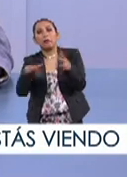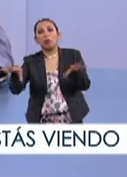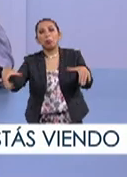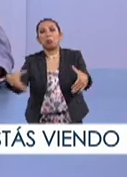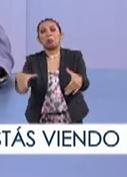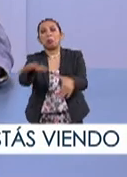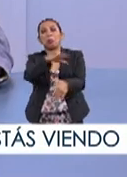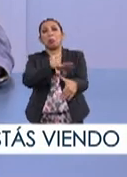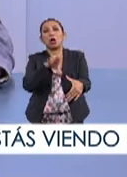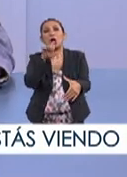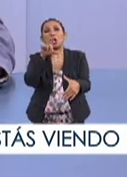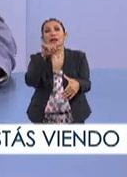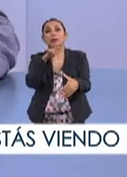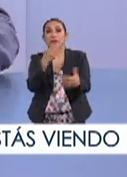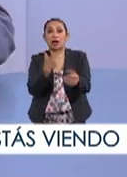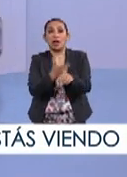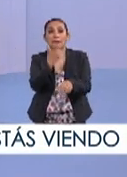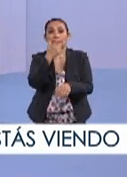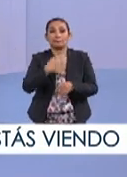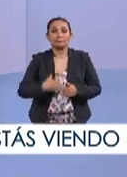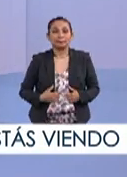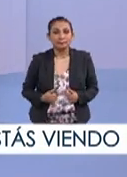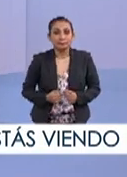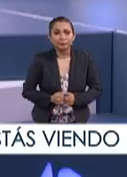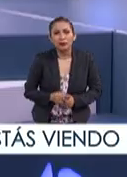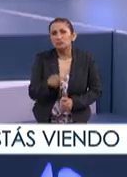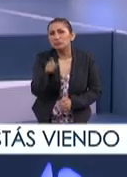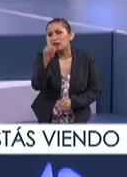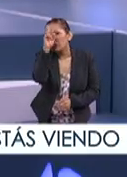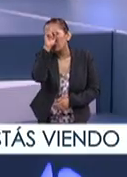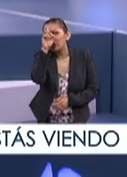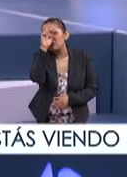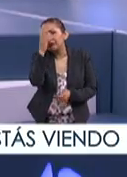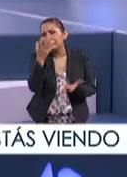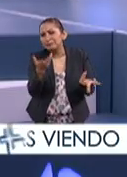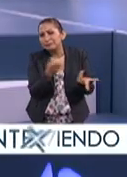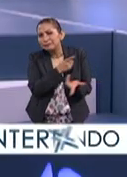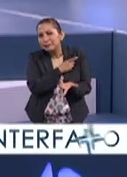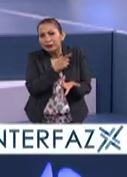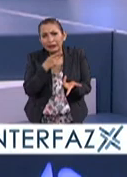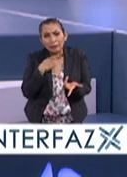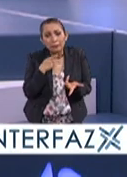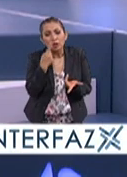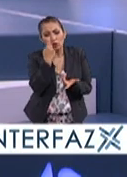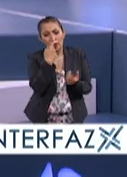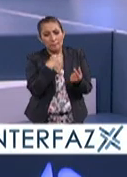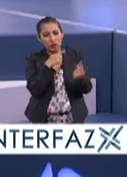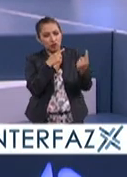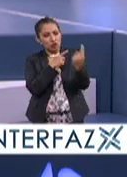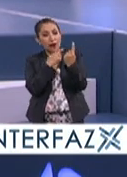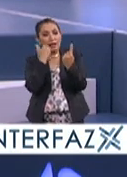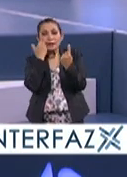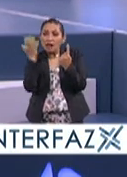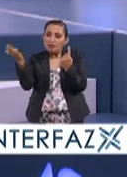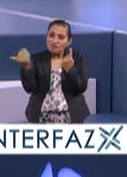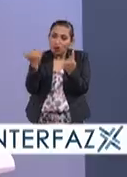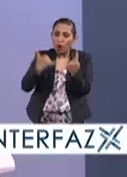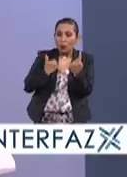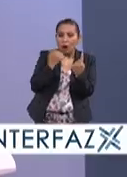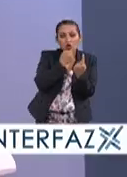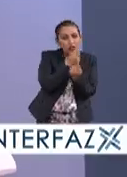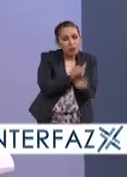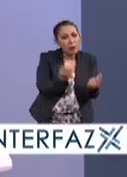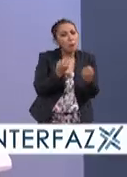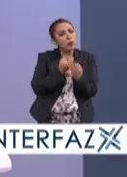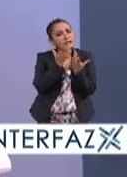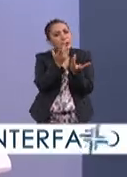colectivo y eso es muy grave. ¿Cómo recomendaría usted que pues alguien que quiera acercar a los jóvenes o a los niños a